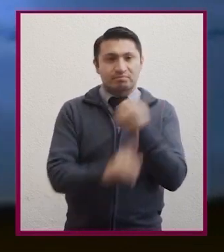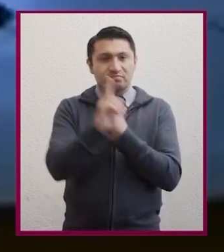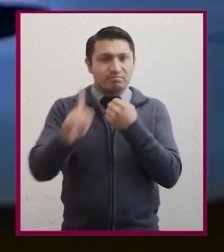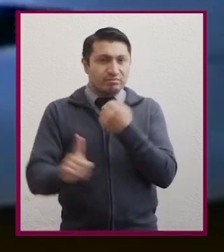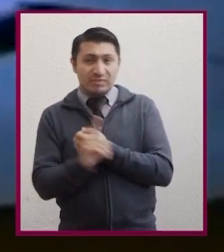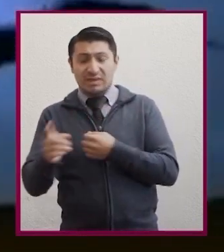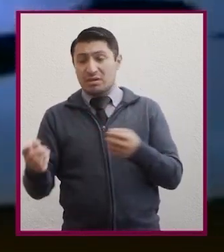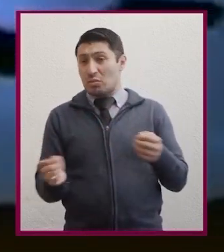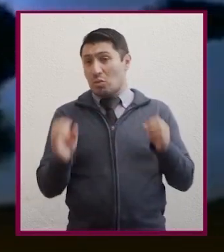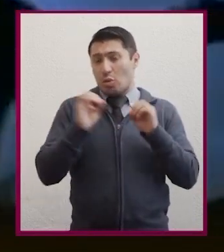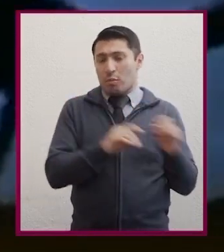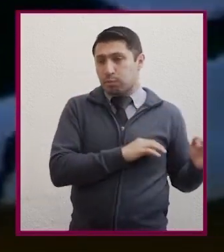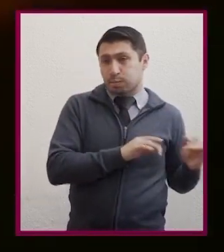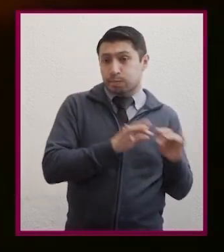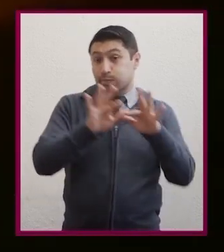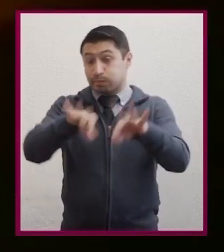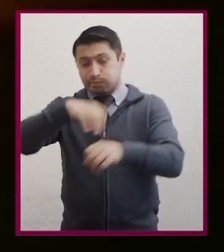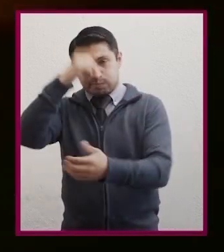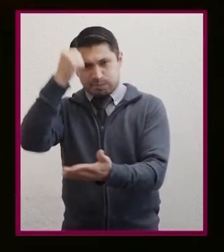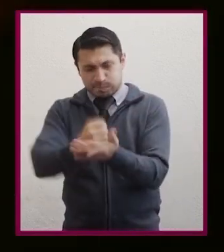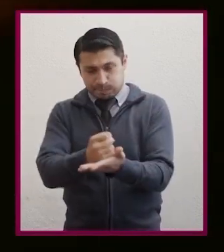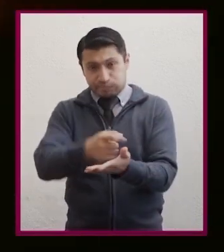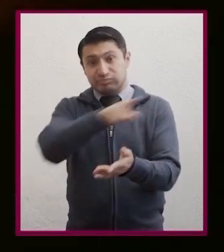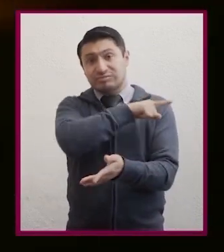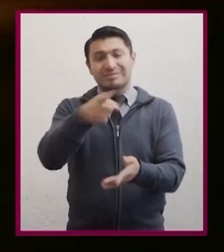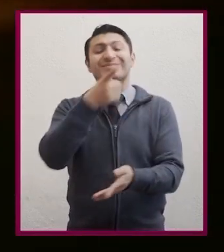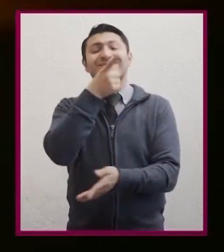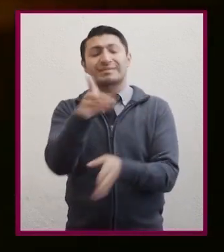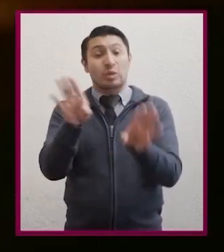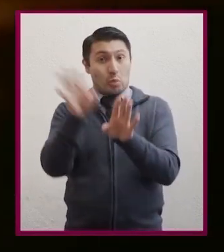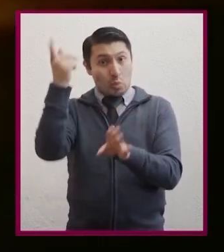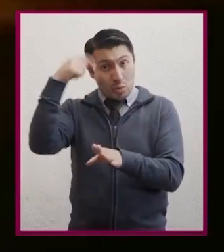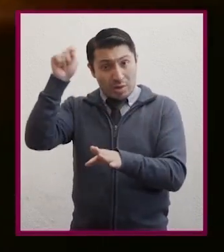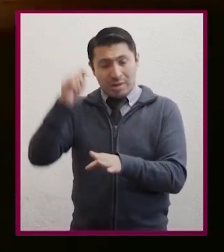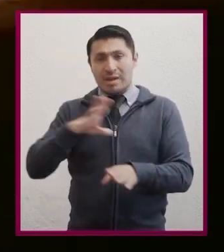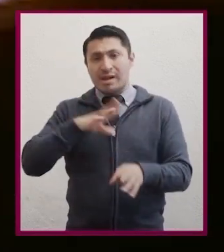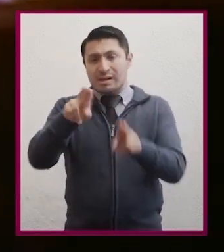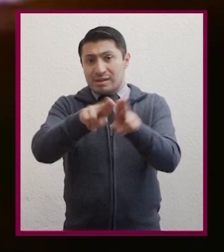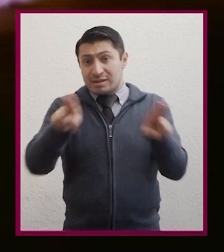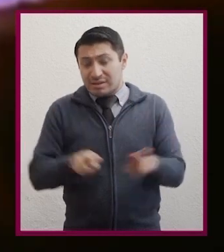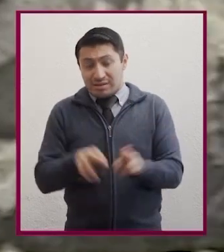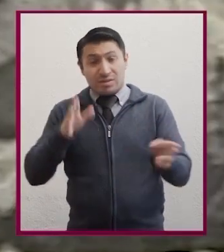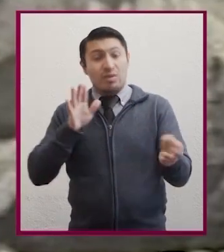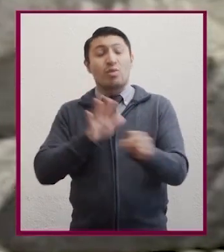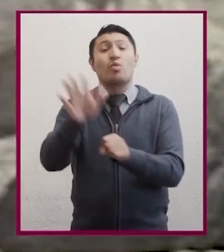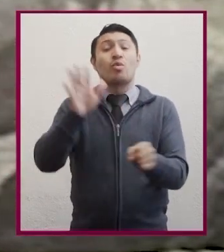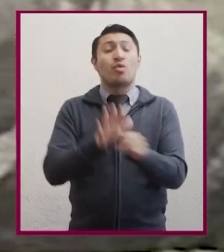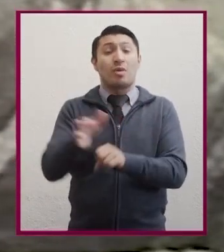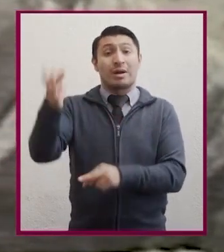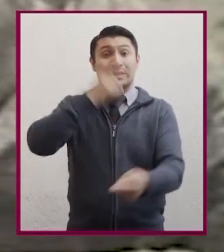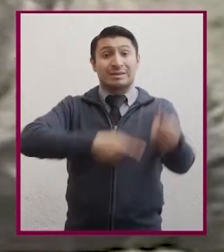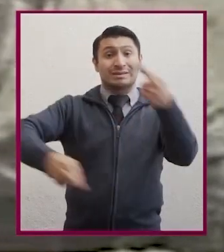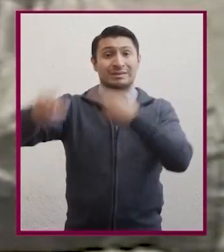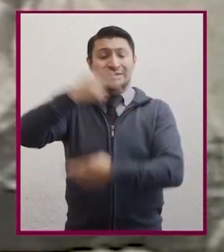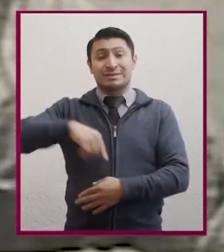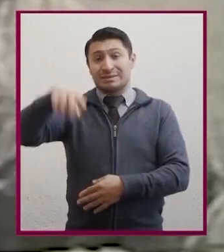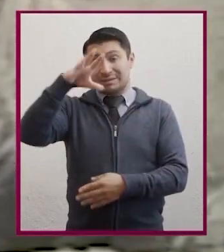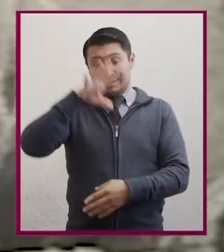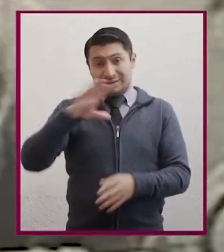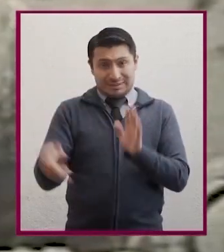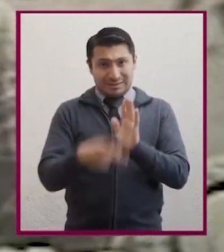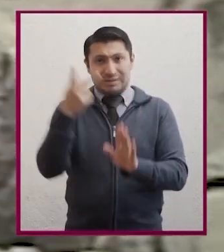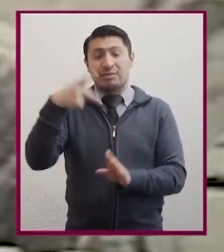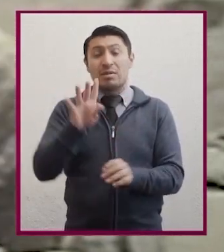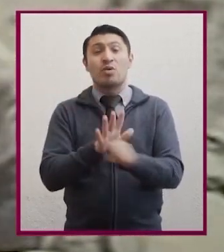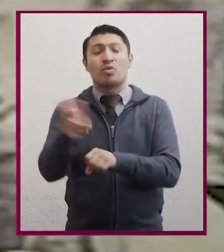bélicos o migración forzada, cuentan, al menos en teoría, con una nación a la cual eventualmente pueden regresar. Pero, ¿qué